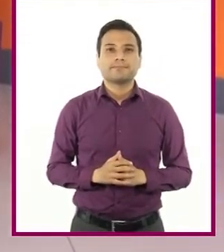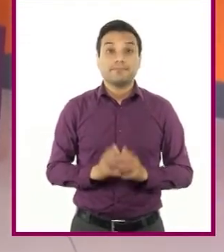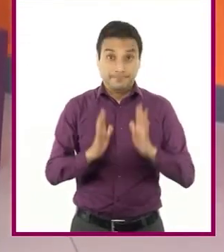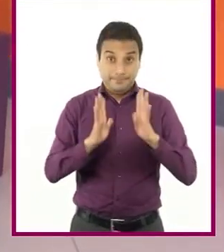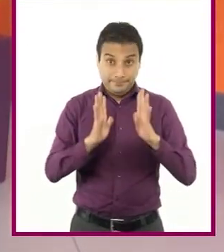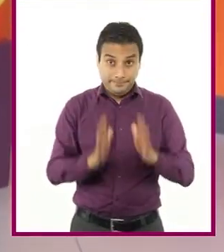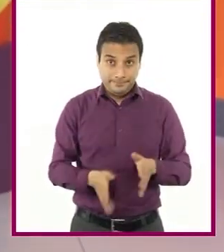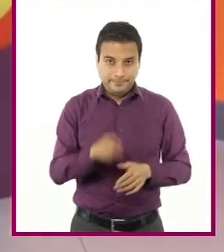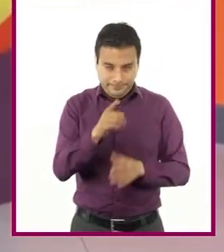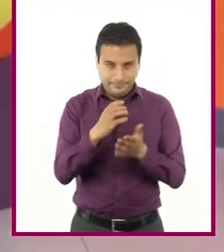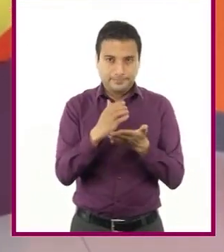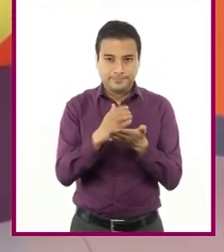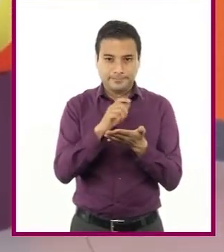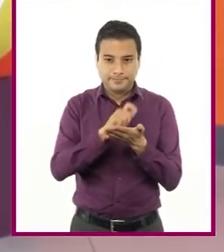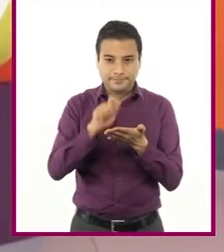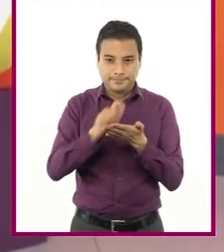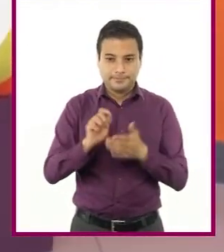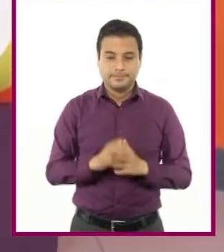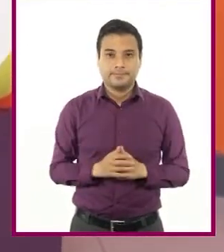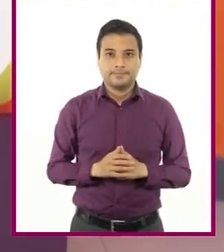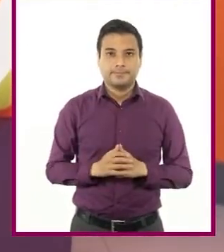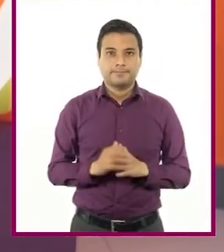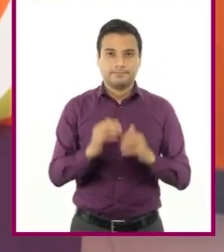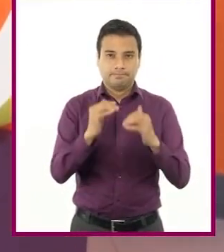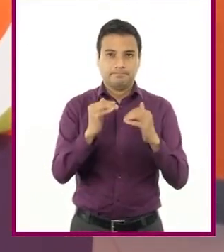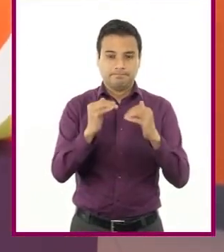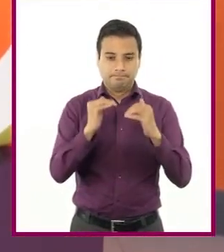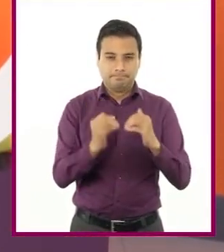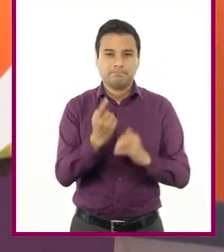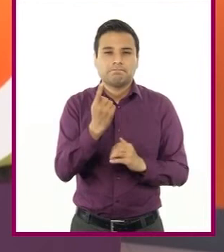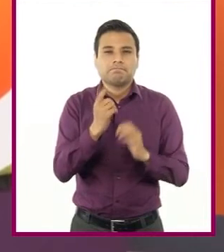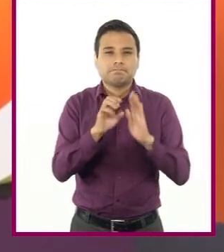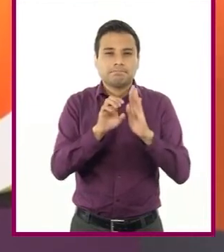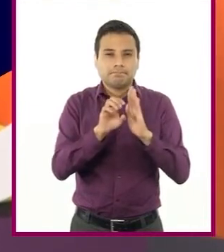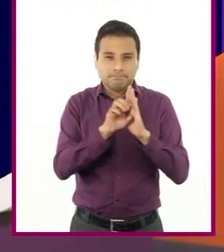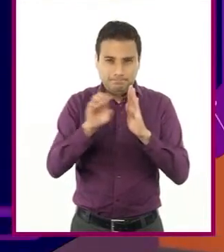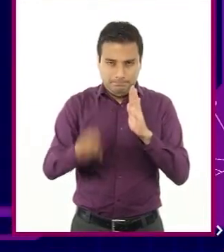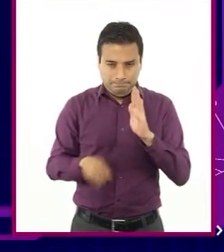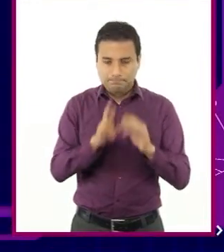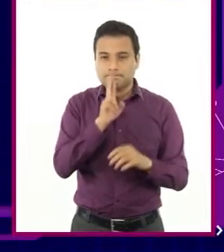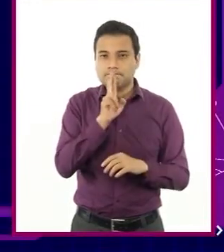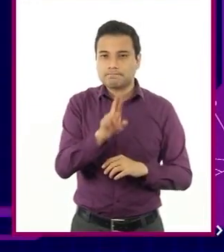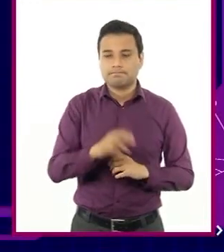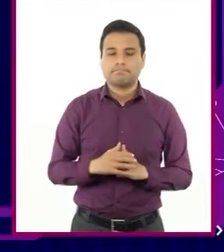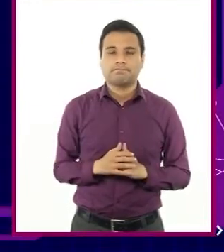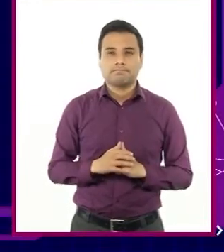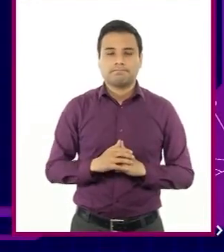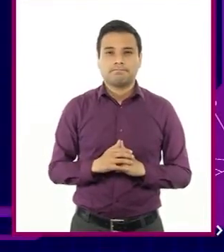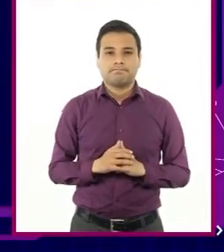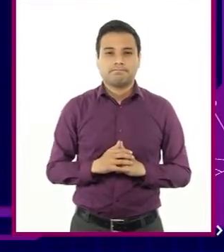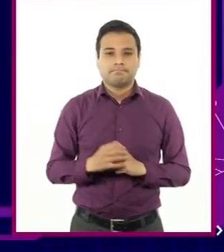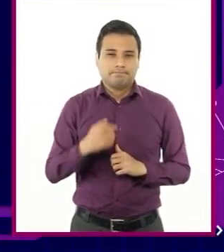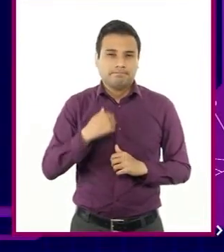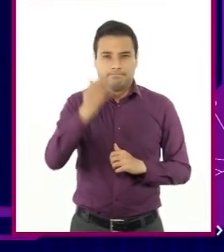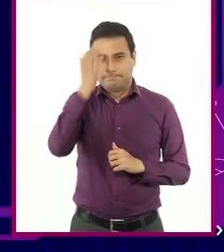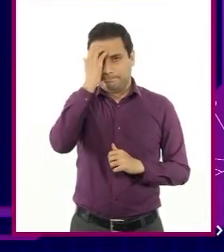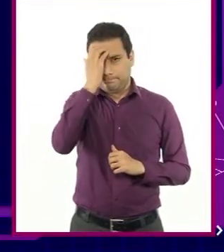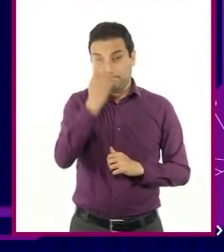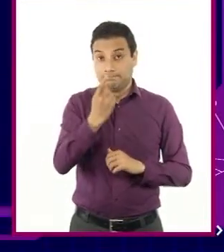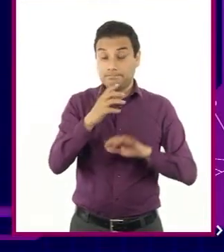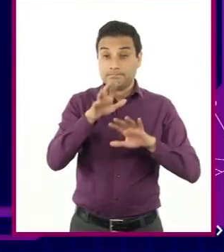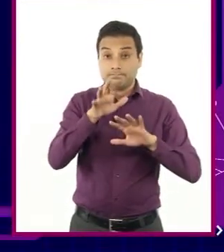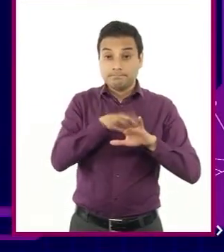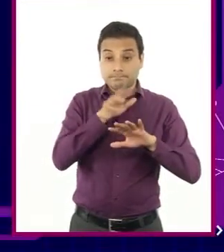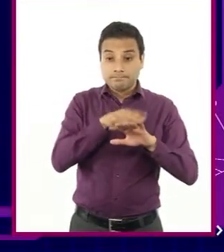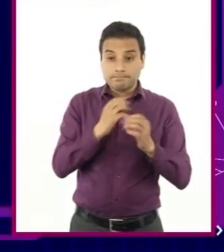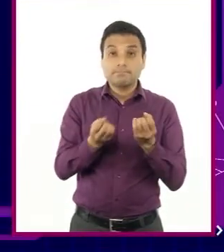sus cuadernos. Ahora, veamos una forma de resolver este problema. Sabemos que un pie es